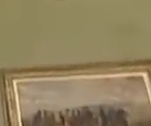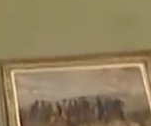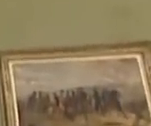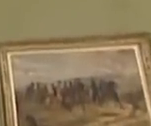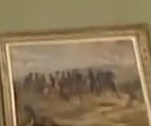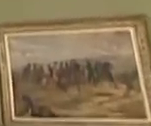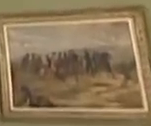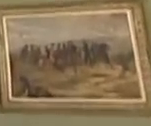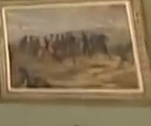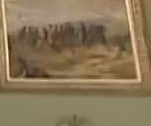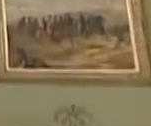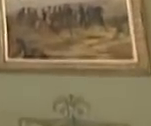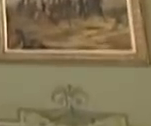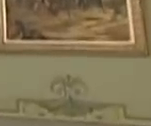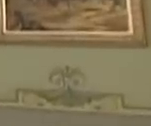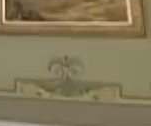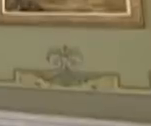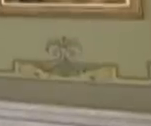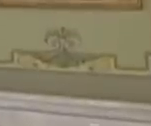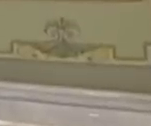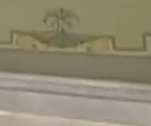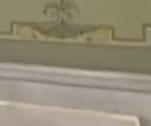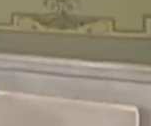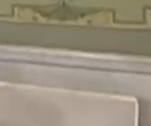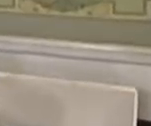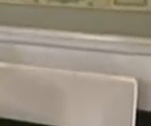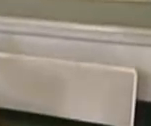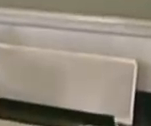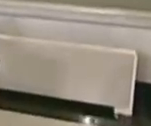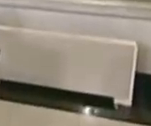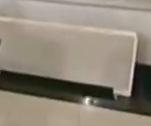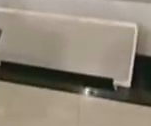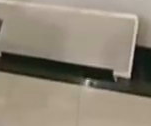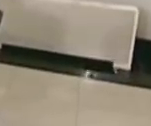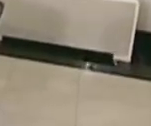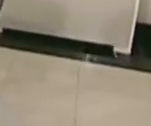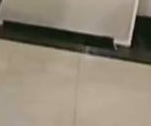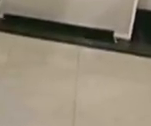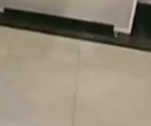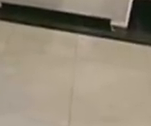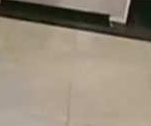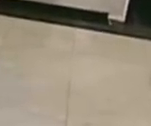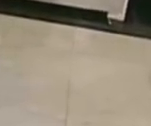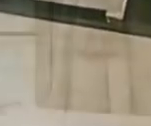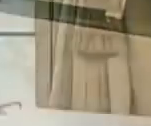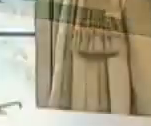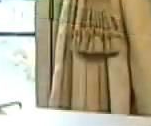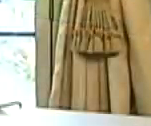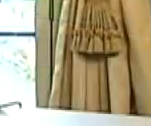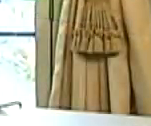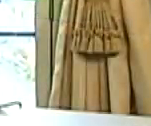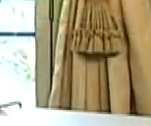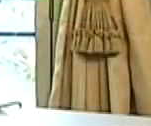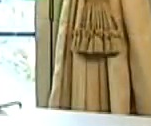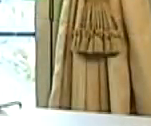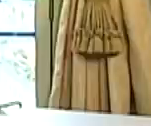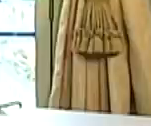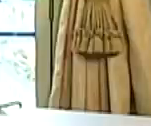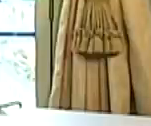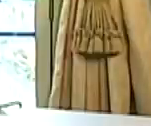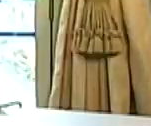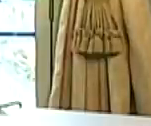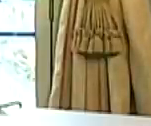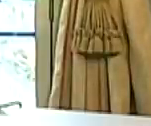Hoy trabajando en el Palacio Presidencial, el Palacio del Pueblo. Desde este salón recordando a nuestro gran mariscal de